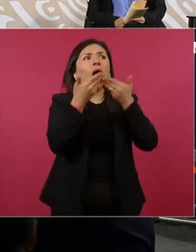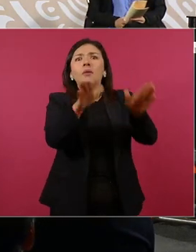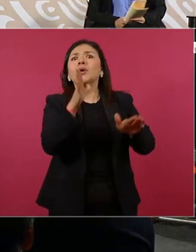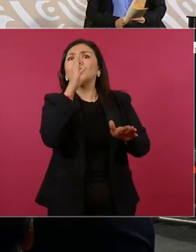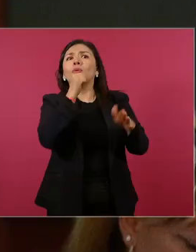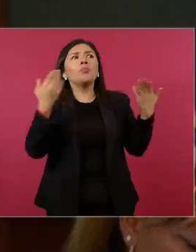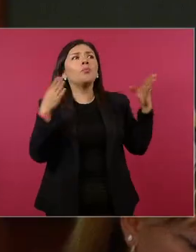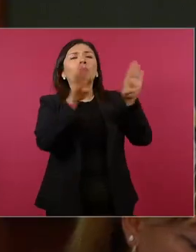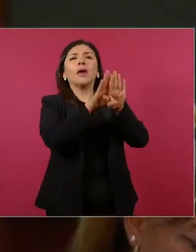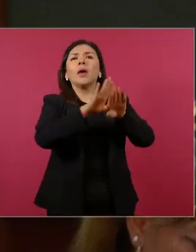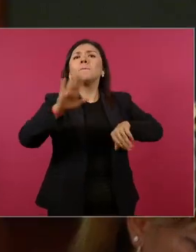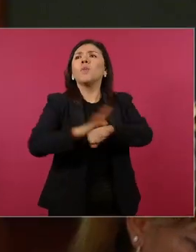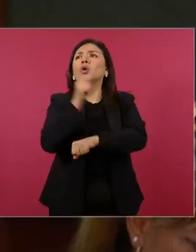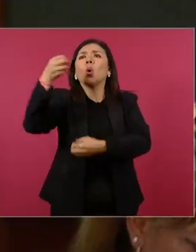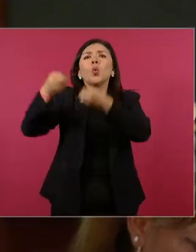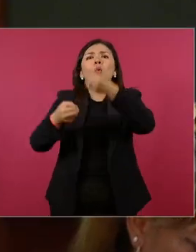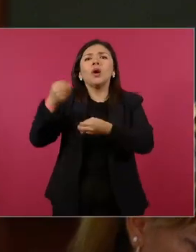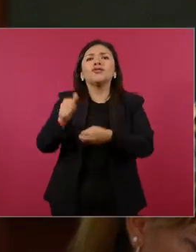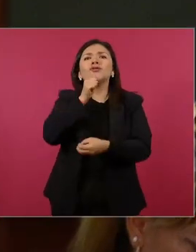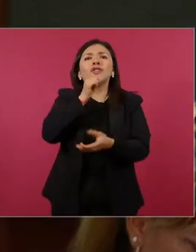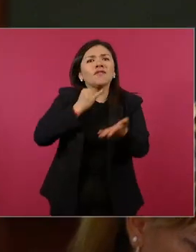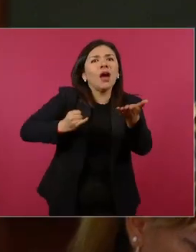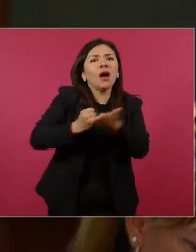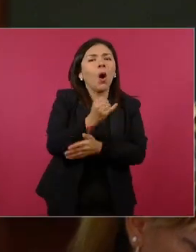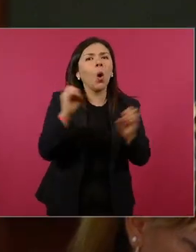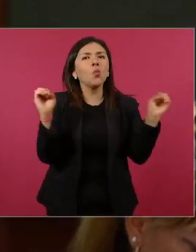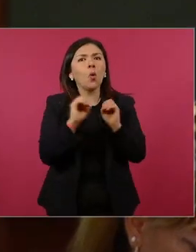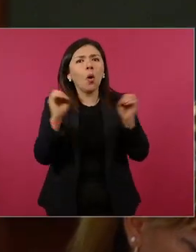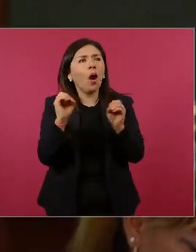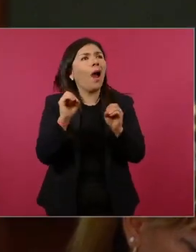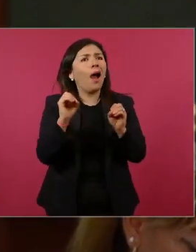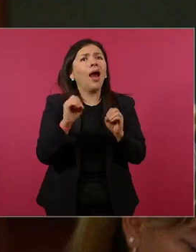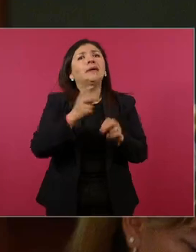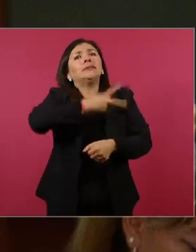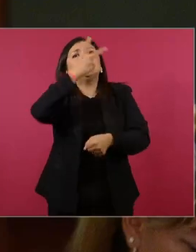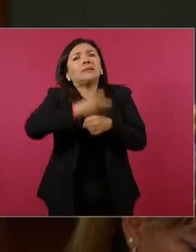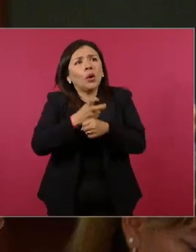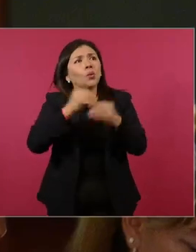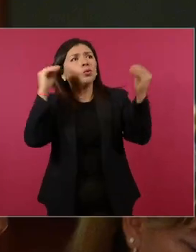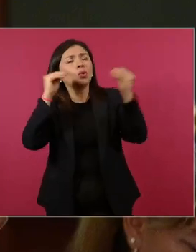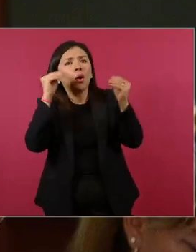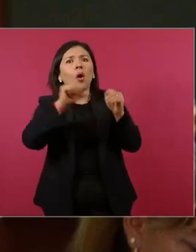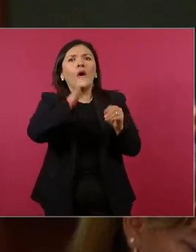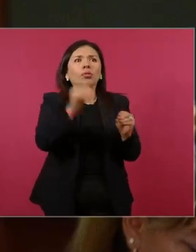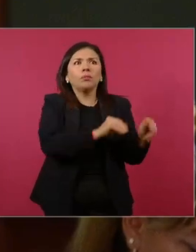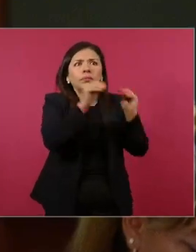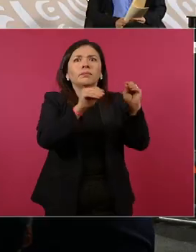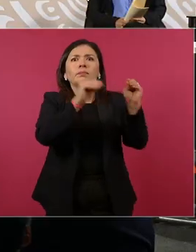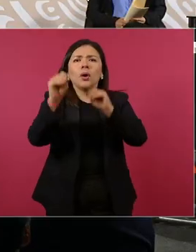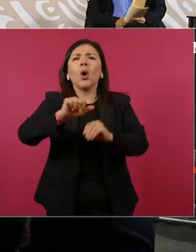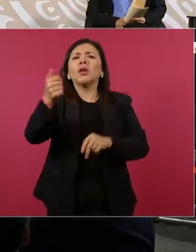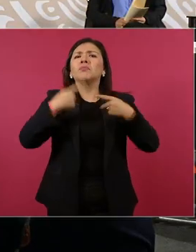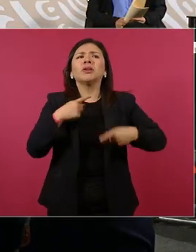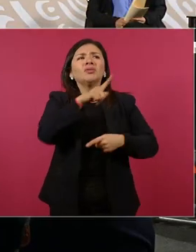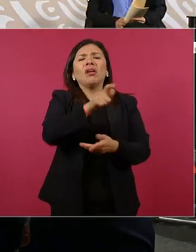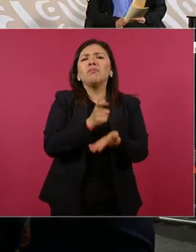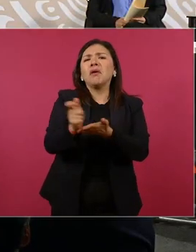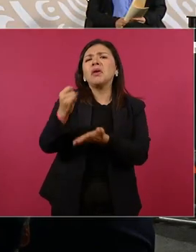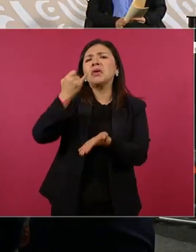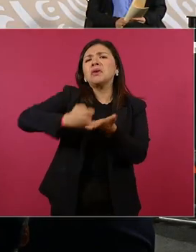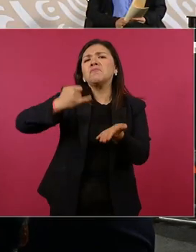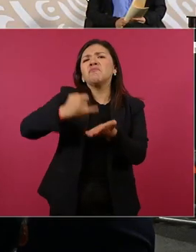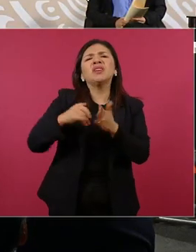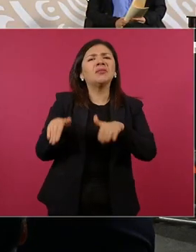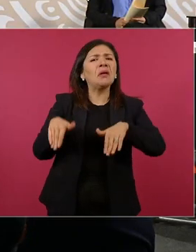no hay un fallo de los jueces y se van a segundas instancias. Está lo de que no pagan impuestos.